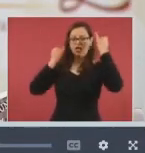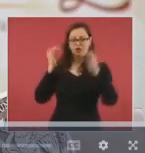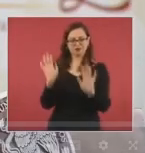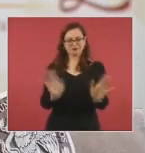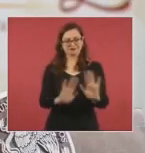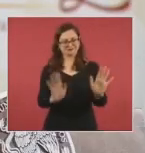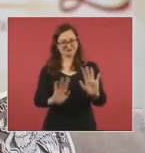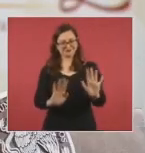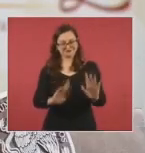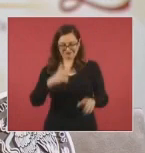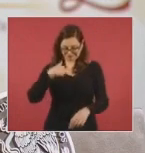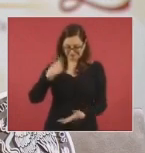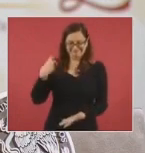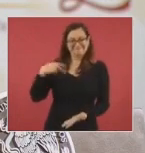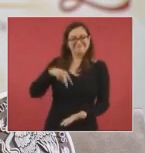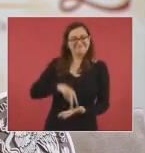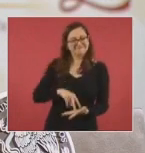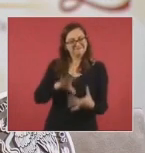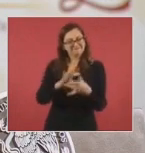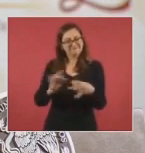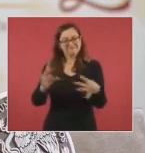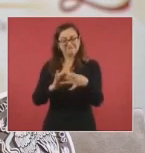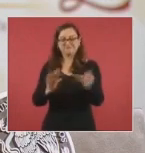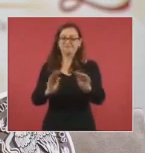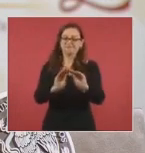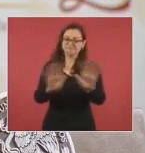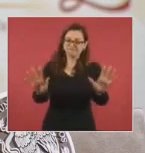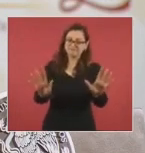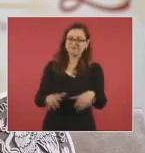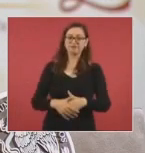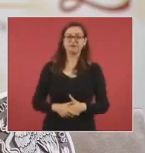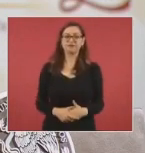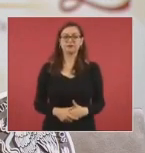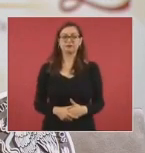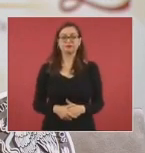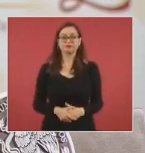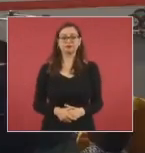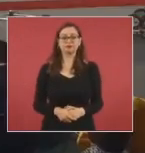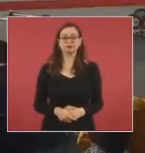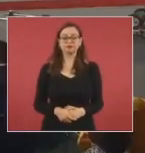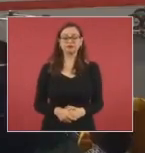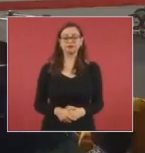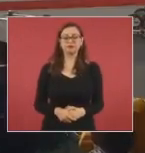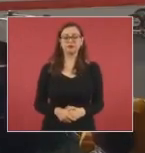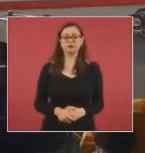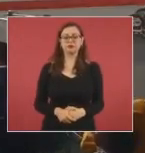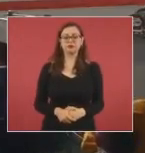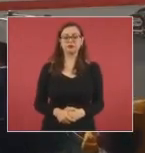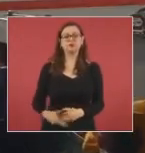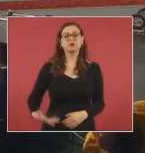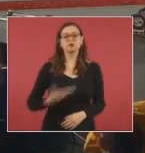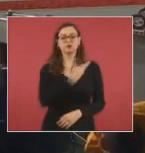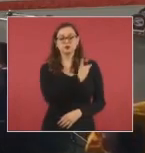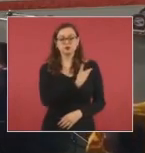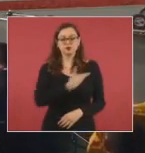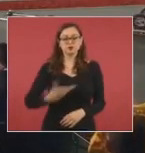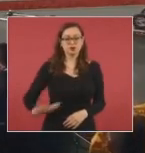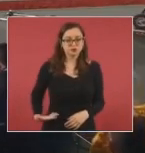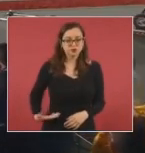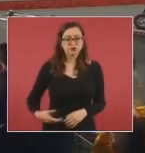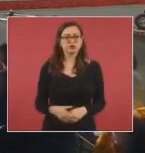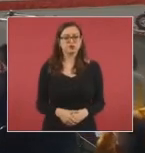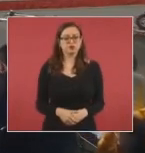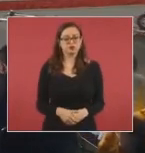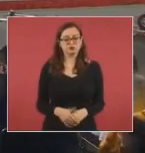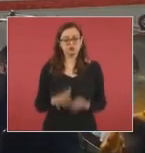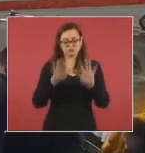especulaciones. Pero ¿cuáles fueron los motivos reales por los que dejó la Secretaría